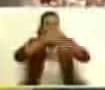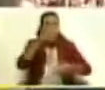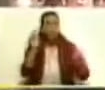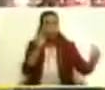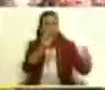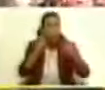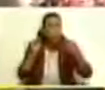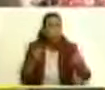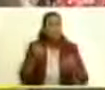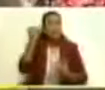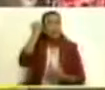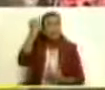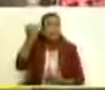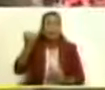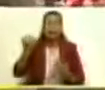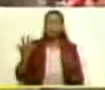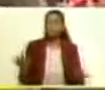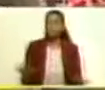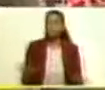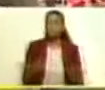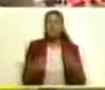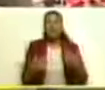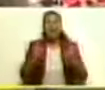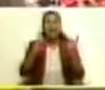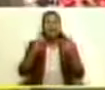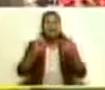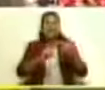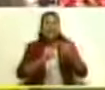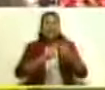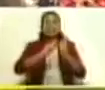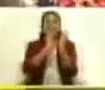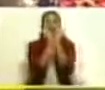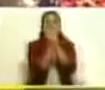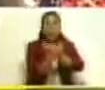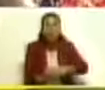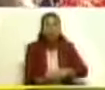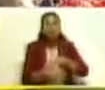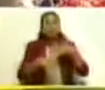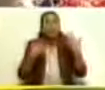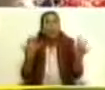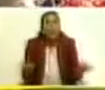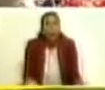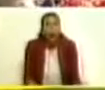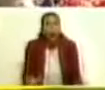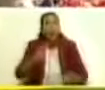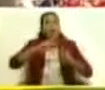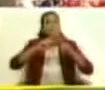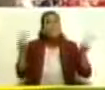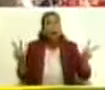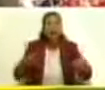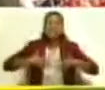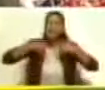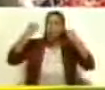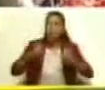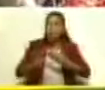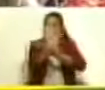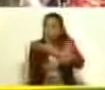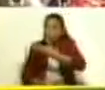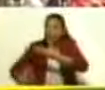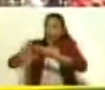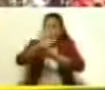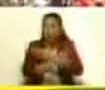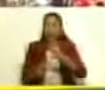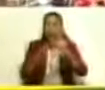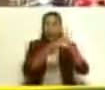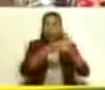discutiendo. La siguiente transformación, presidente, tiene que ver con la paz, con la seguridad, con la